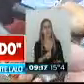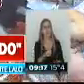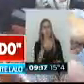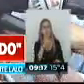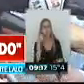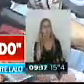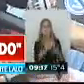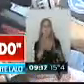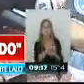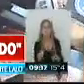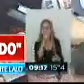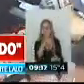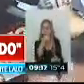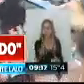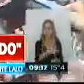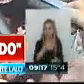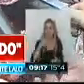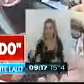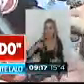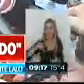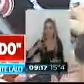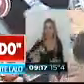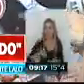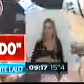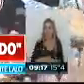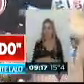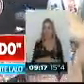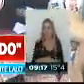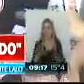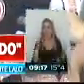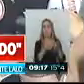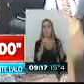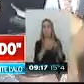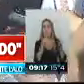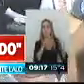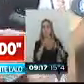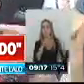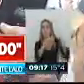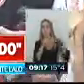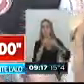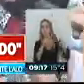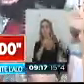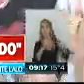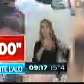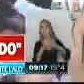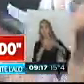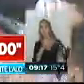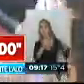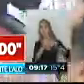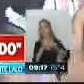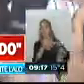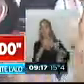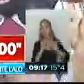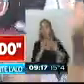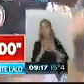¿Le llenaste la cara de dedo? La verdad que fue una pareja bastante pareja, pero bueno, fue pareja. Chino, quizá